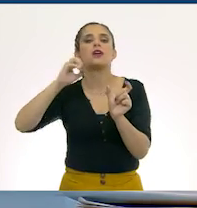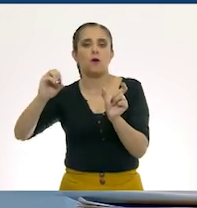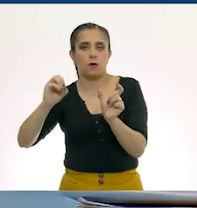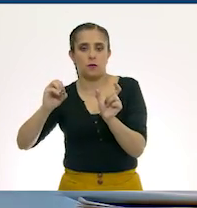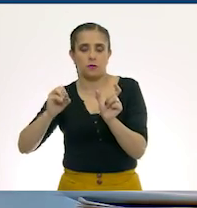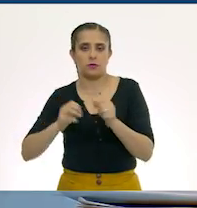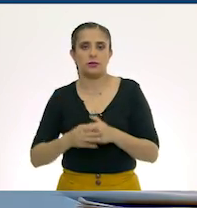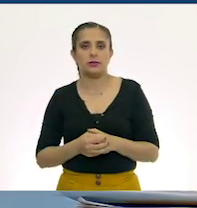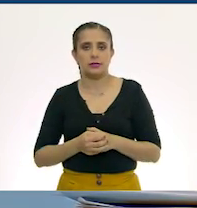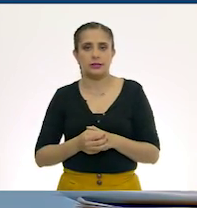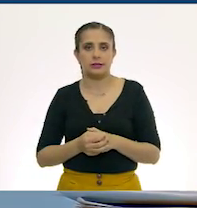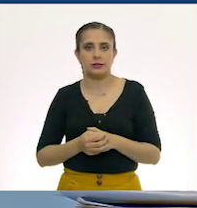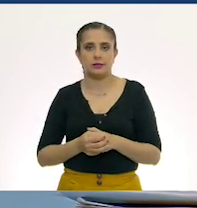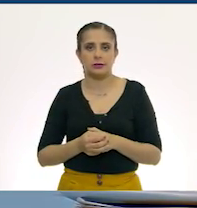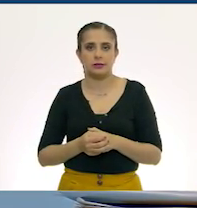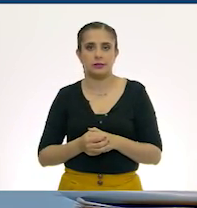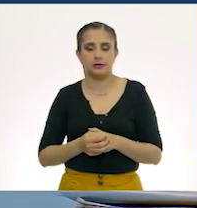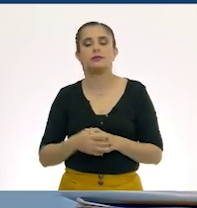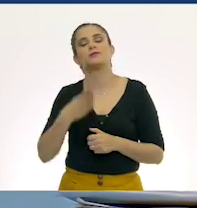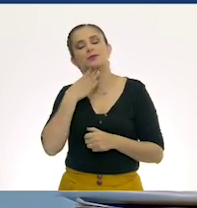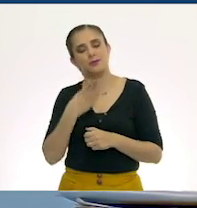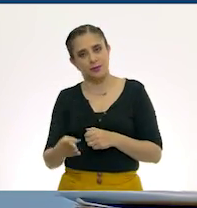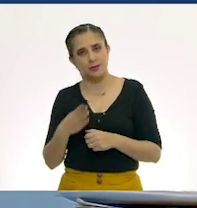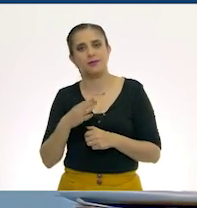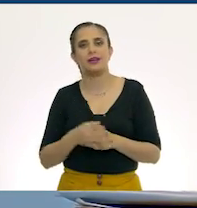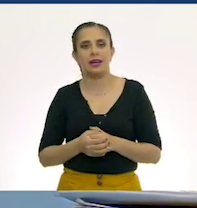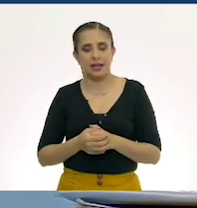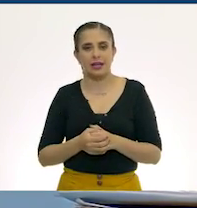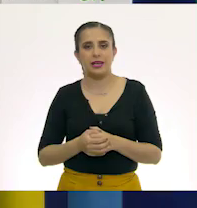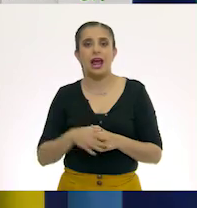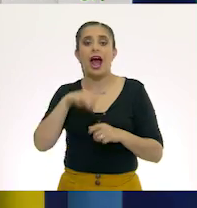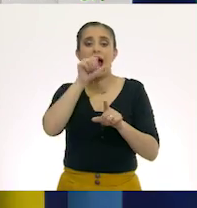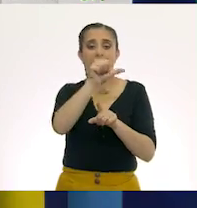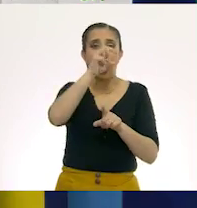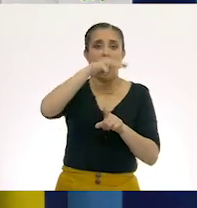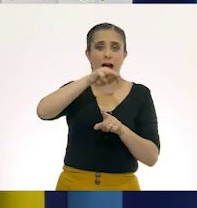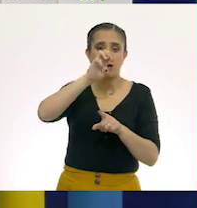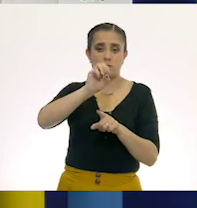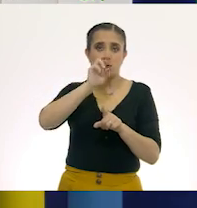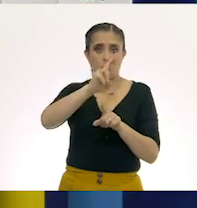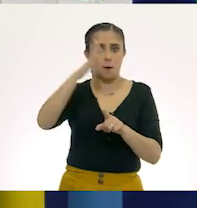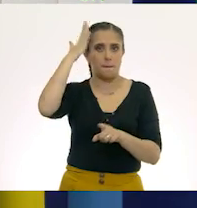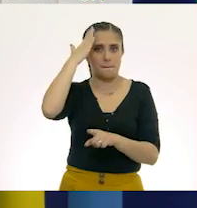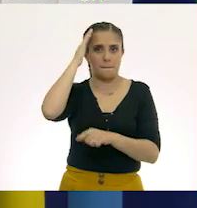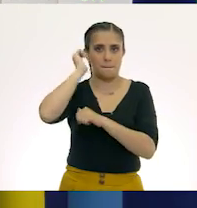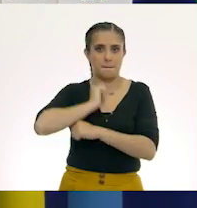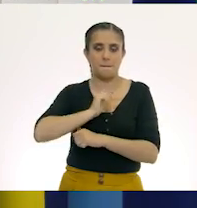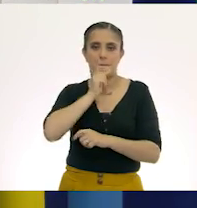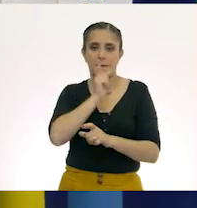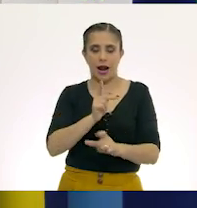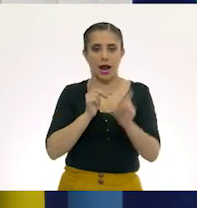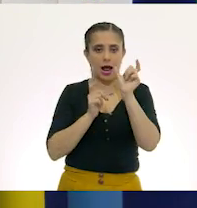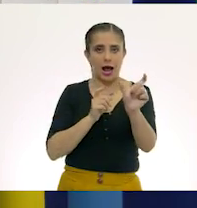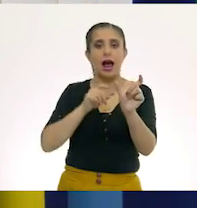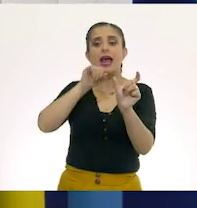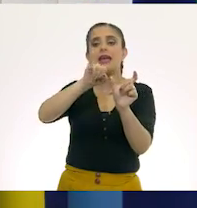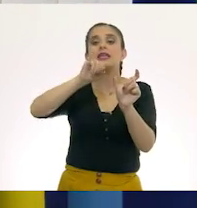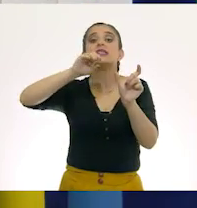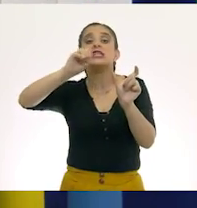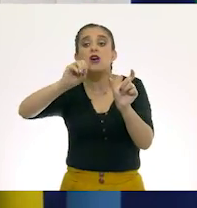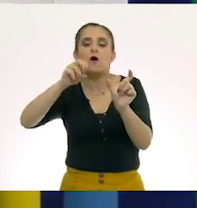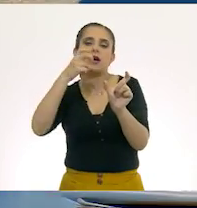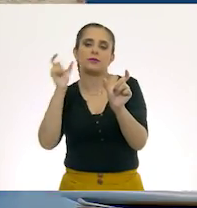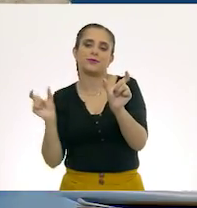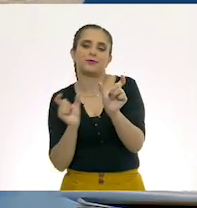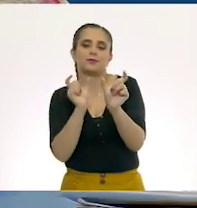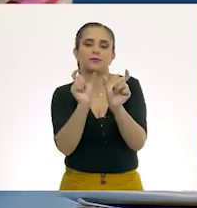¿Ío? Sí. Sí. Sí. Muy bien. ¿Dónde tenemos ío? Ajá, ya la vi, maestra. Está en verde. Está